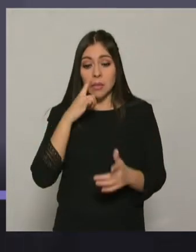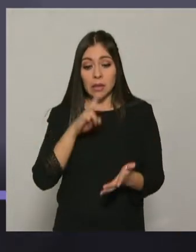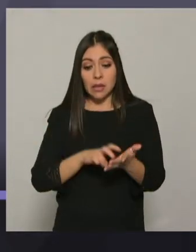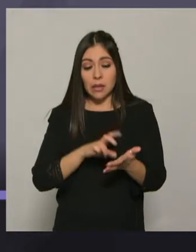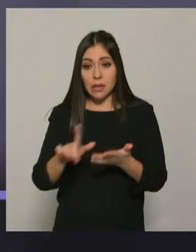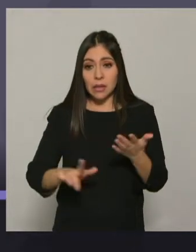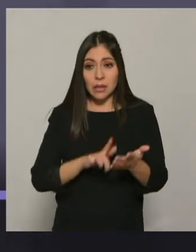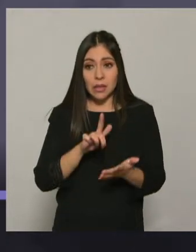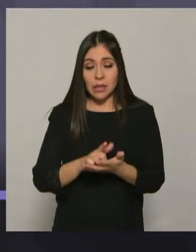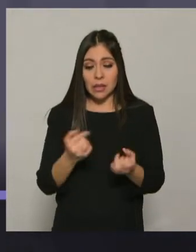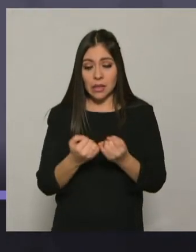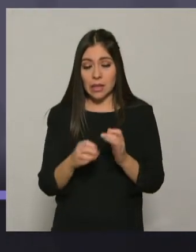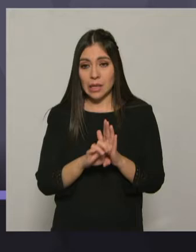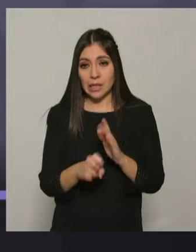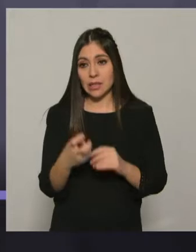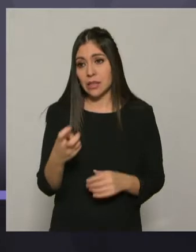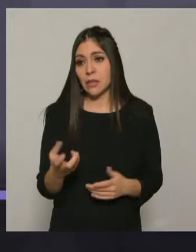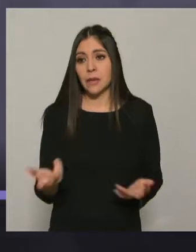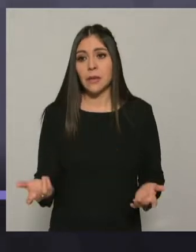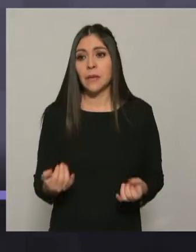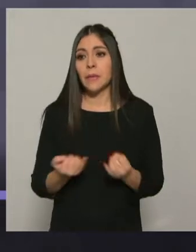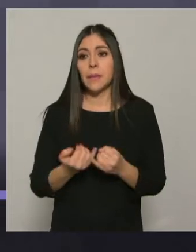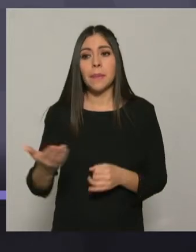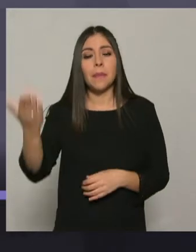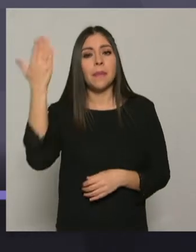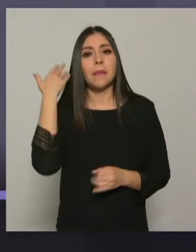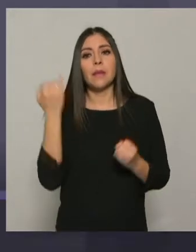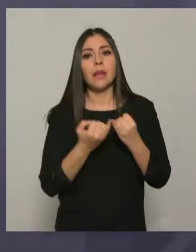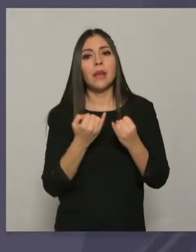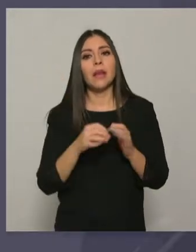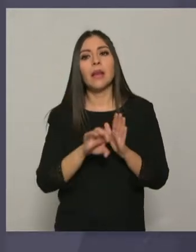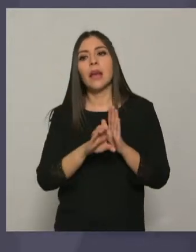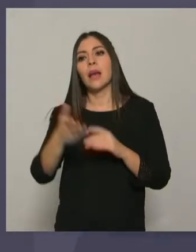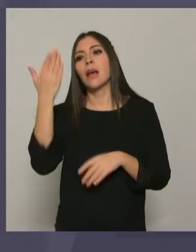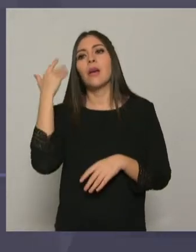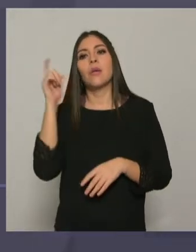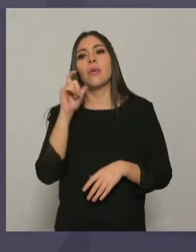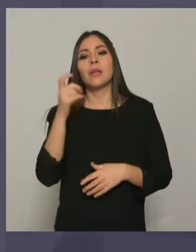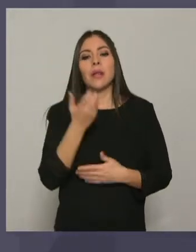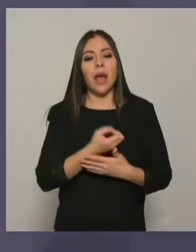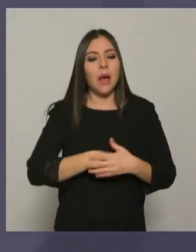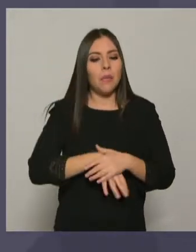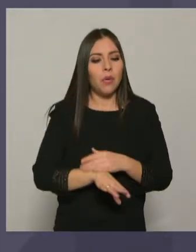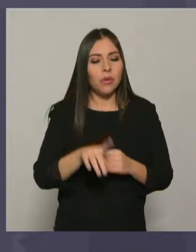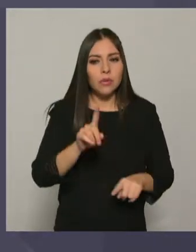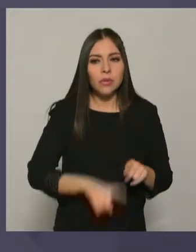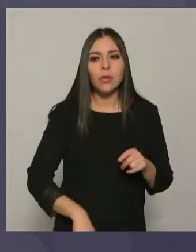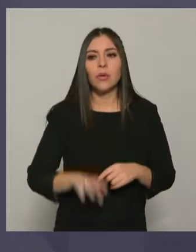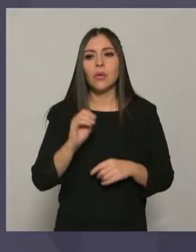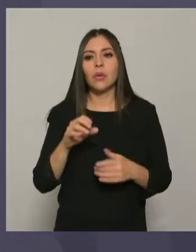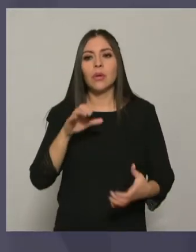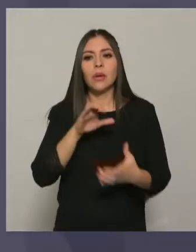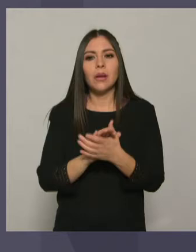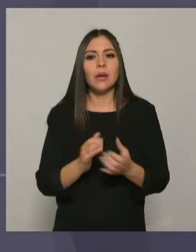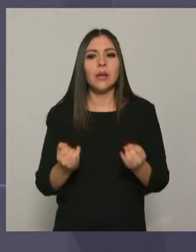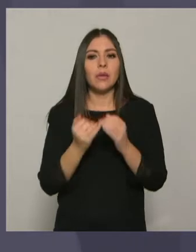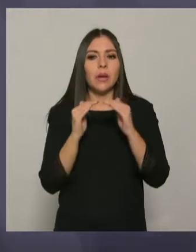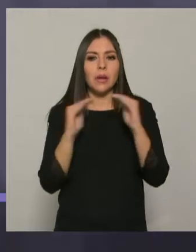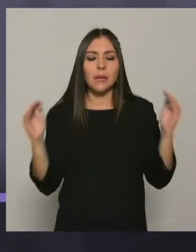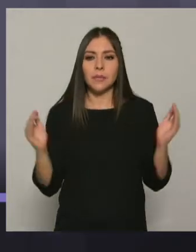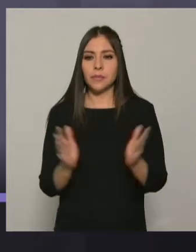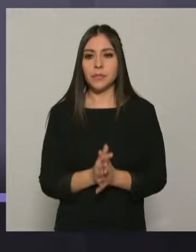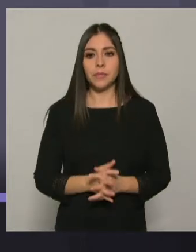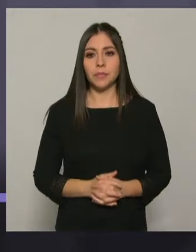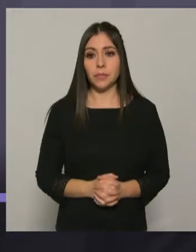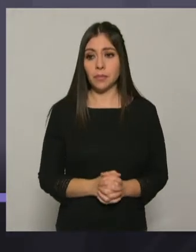esta, es lo mismo que dijeron cuando vino el tema de la interrupción legal del embarazo, lo que vino con el matrimonio igualitario. O sea, un discurso. Sí,